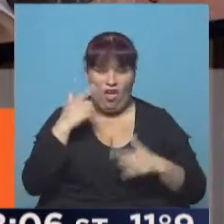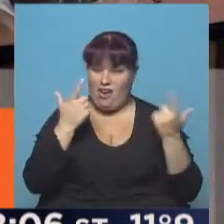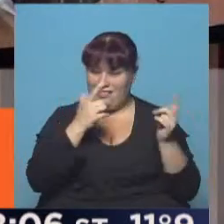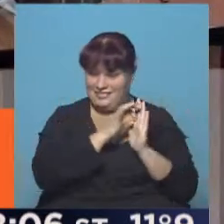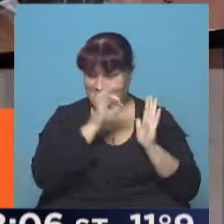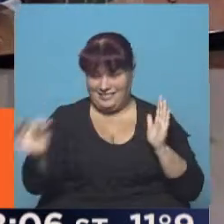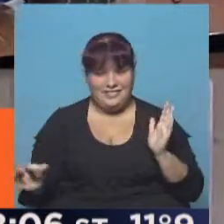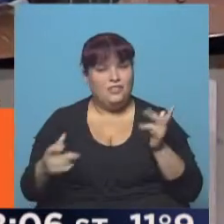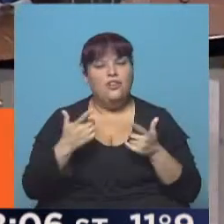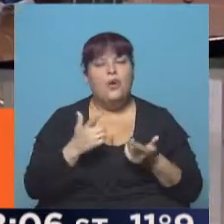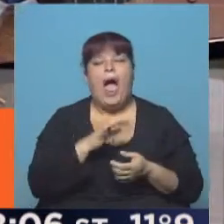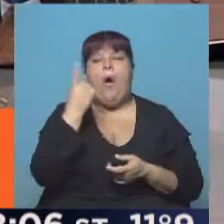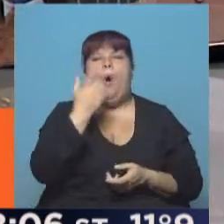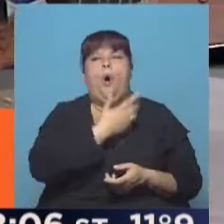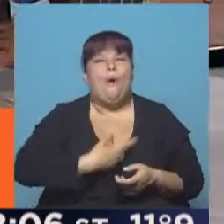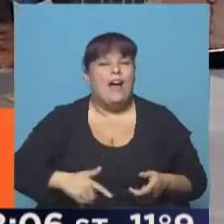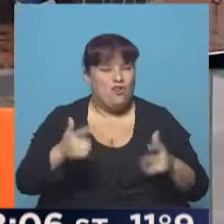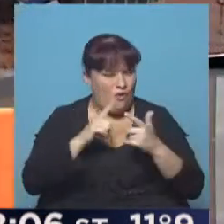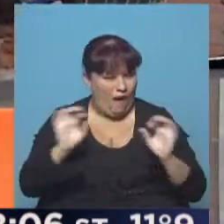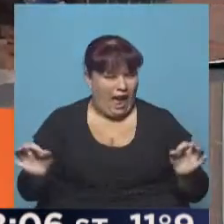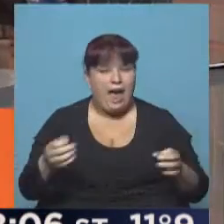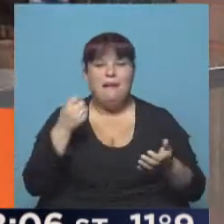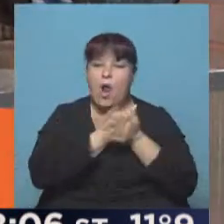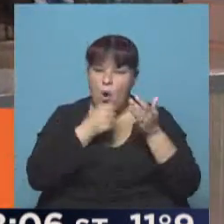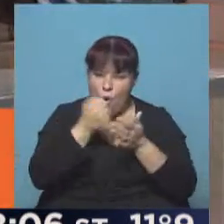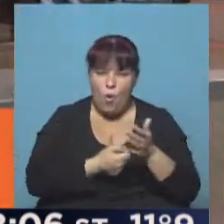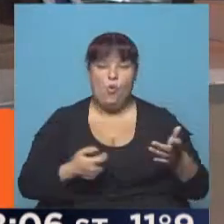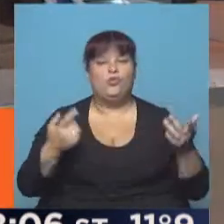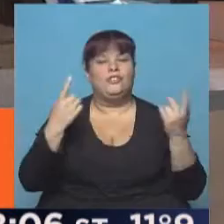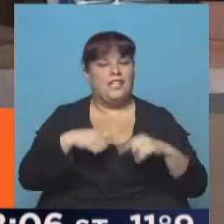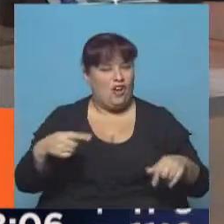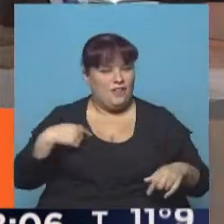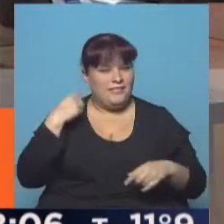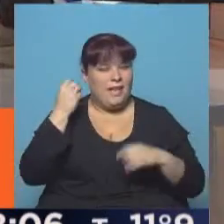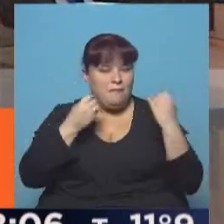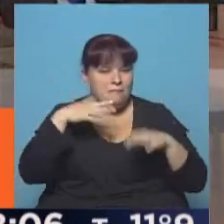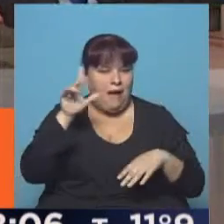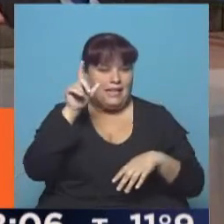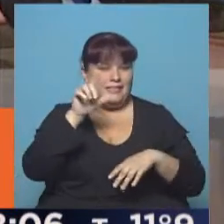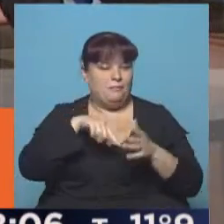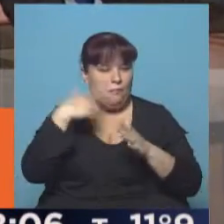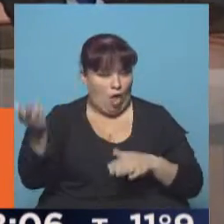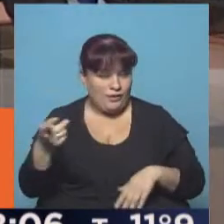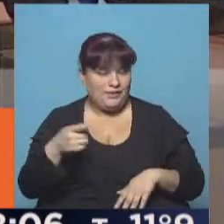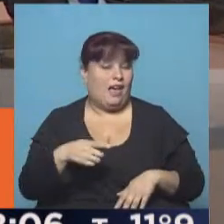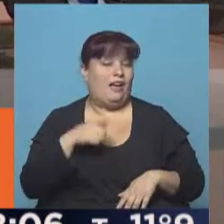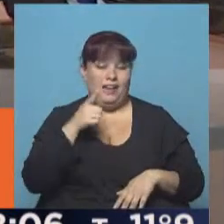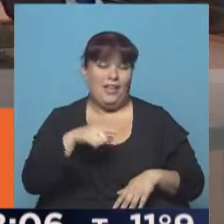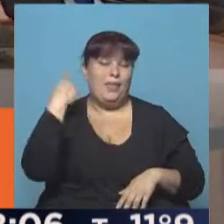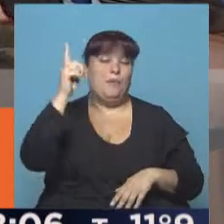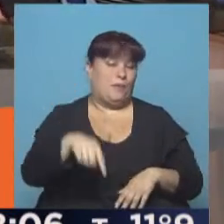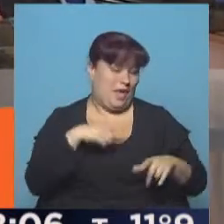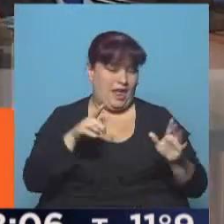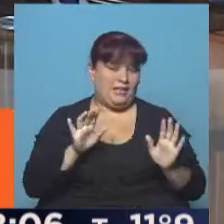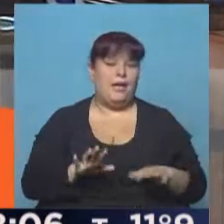tenido, no haber tenido un gobernador que peleara por los recursos que realmente le corresponden a la provincia, es la consecuencia